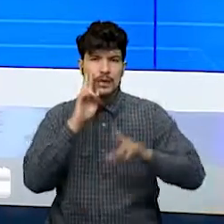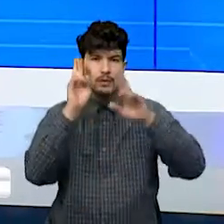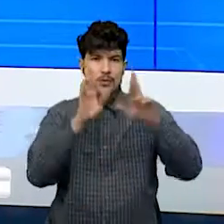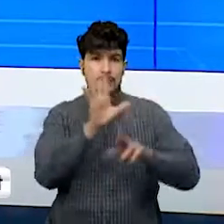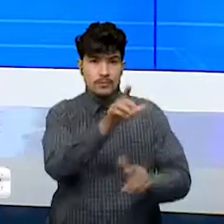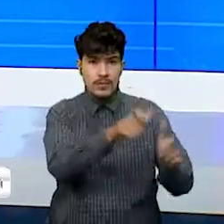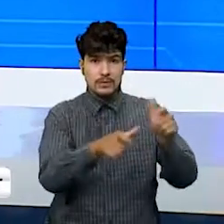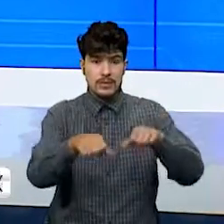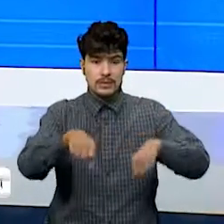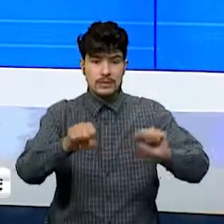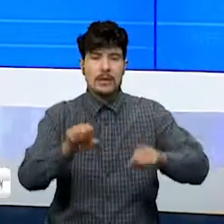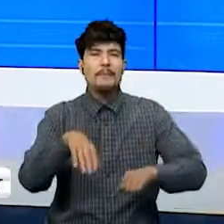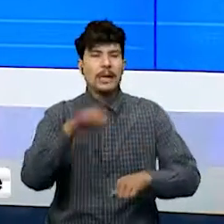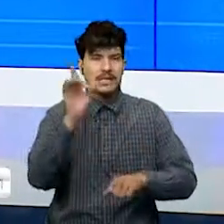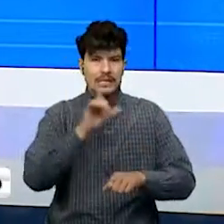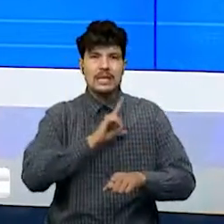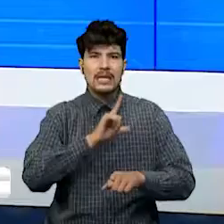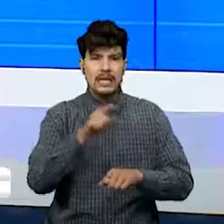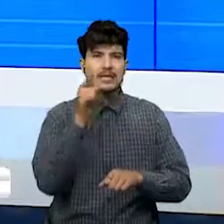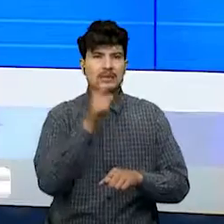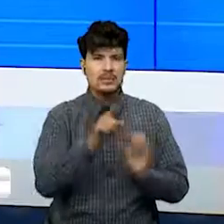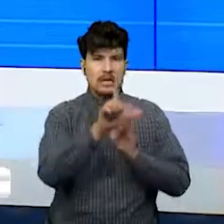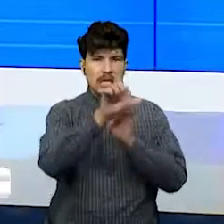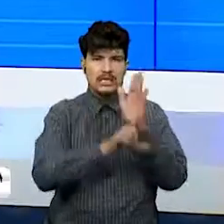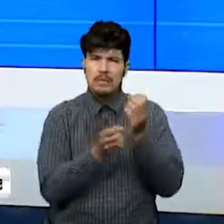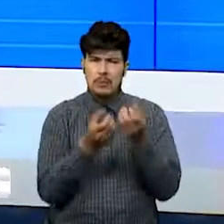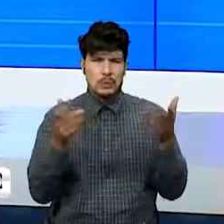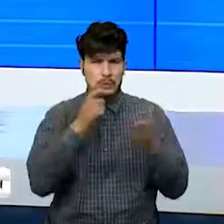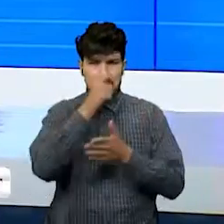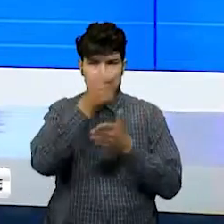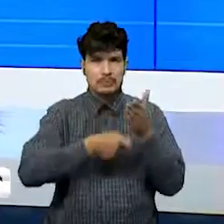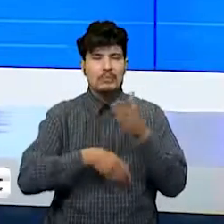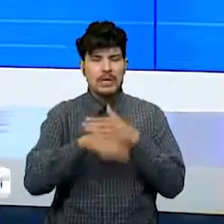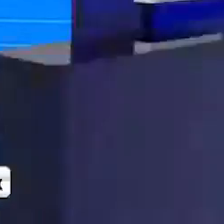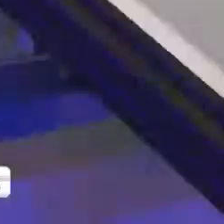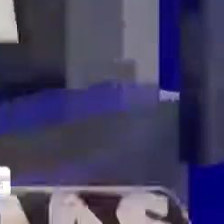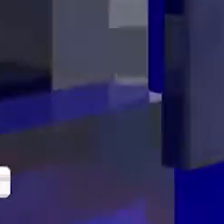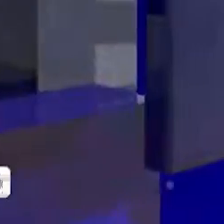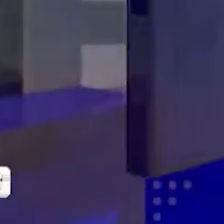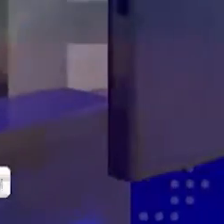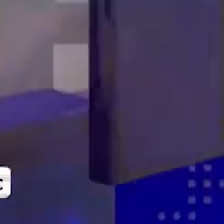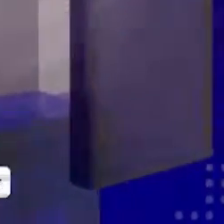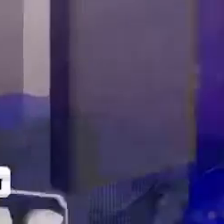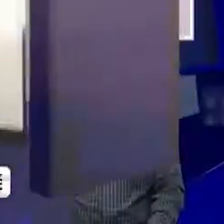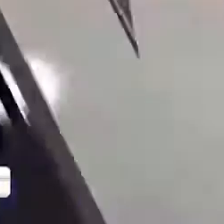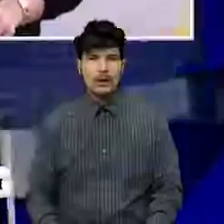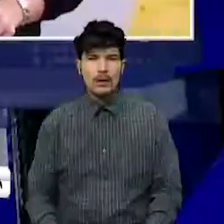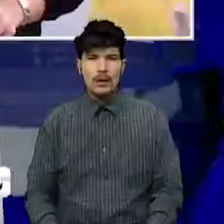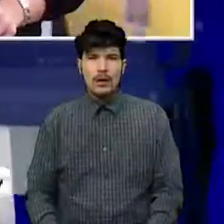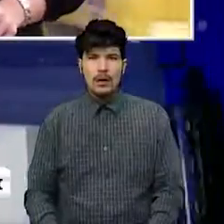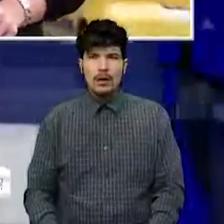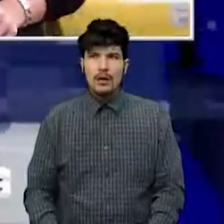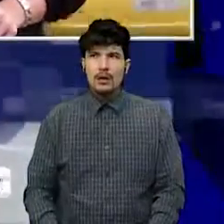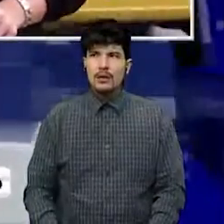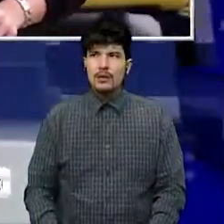los motociclistas encabezan la lista. La ampliación a esta hora con Pilar Velázquez. Buenas tardes.